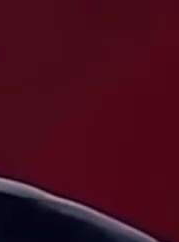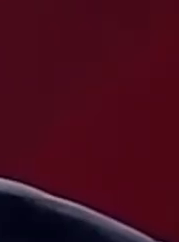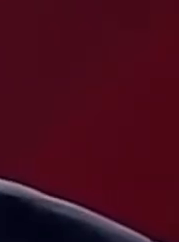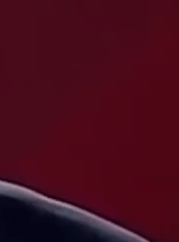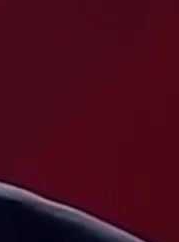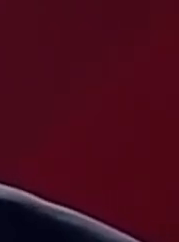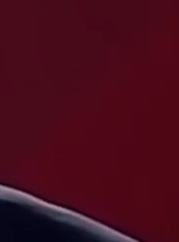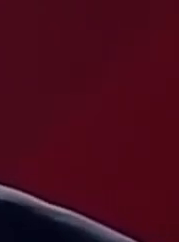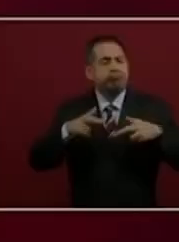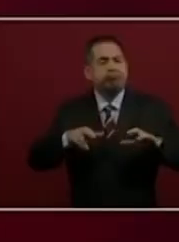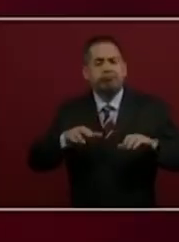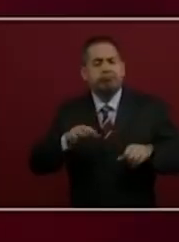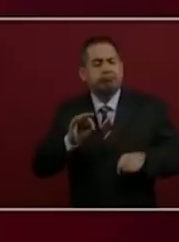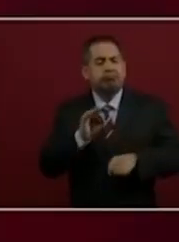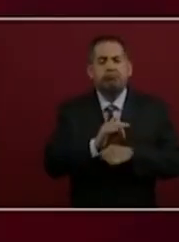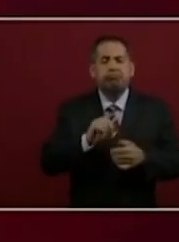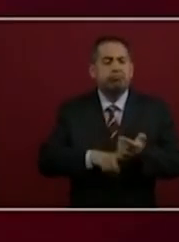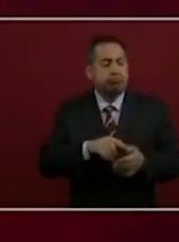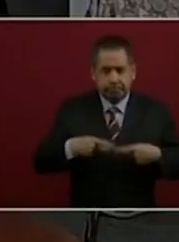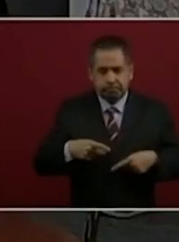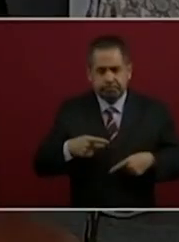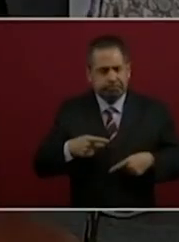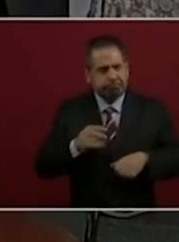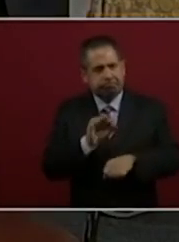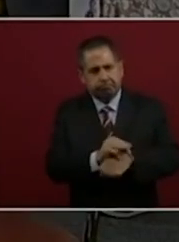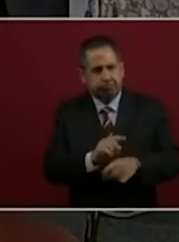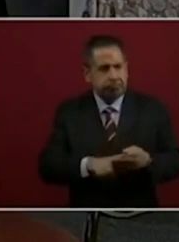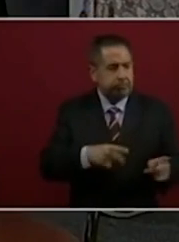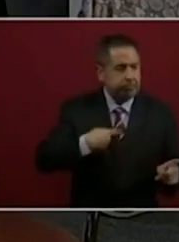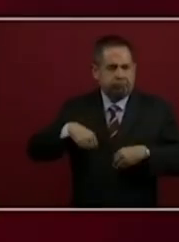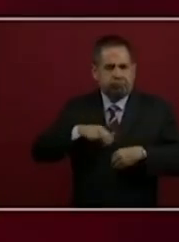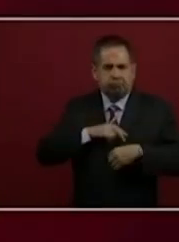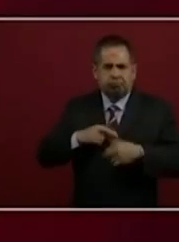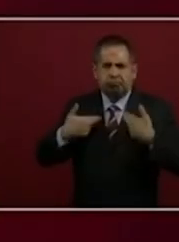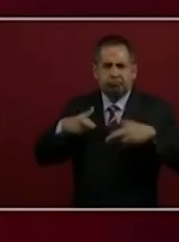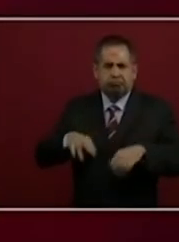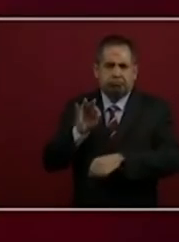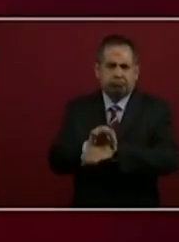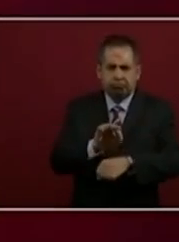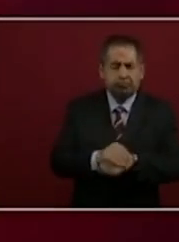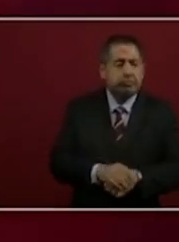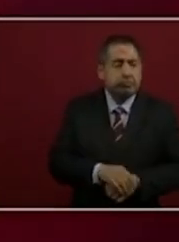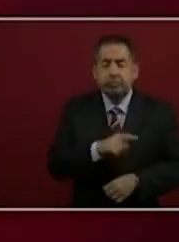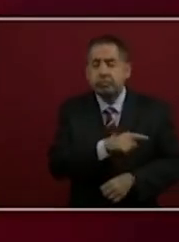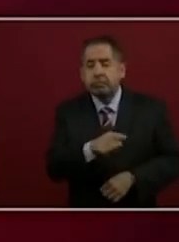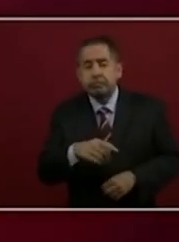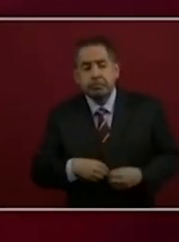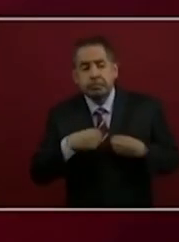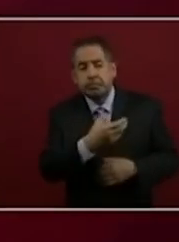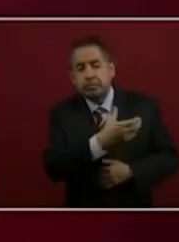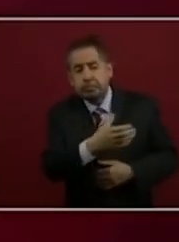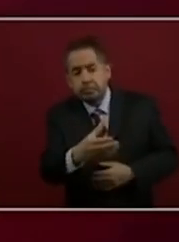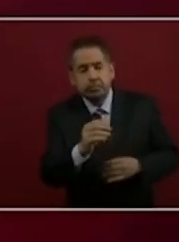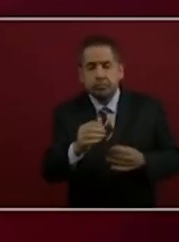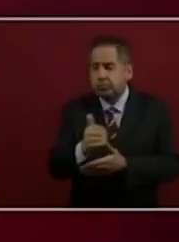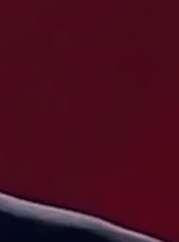a la vanguardia, en donde se respeta la igualdad de decisión y los derechos humanos de todas las personas. Y ese es un avance muy importante del